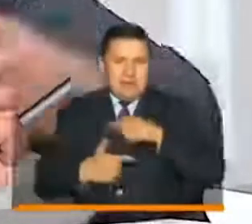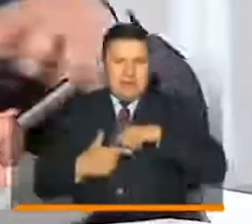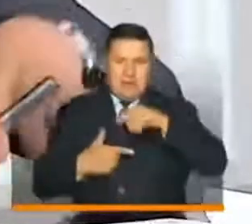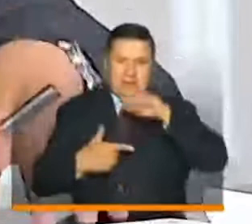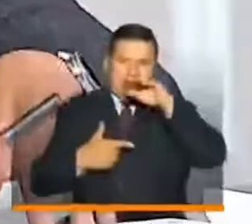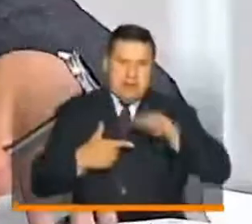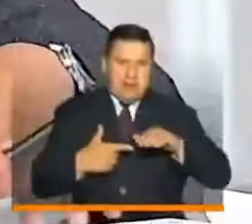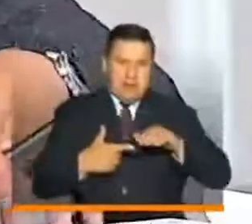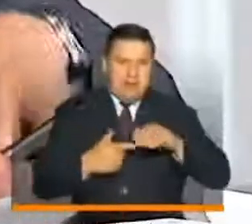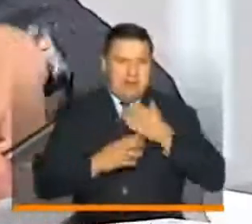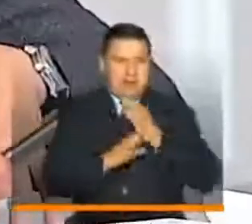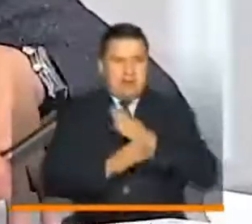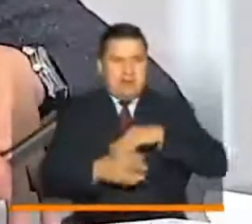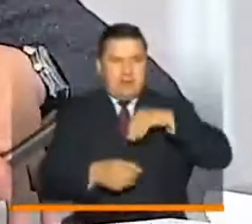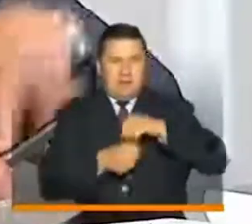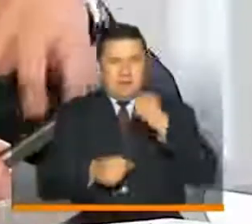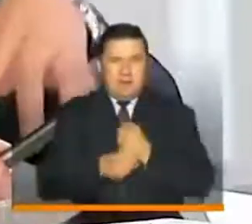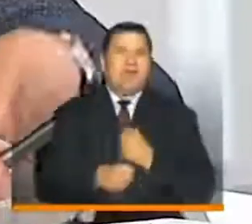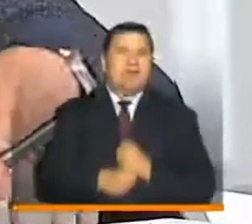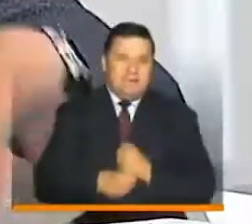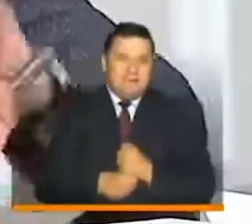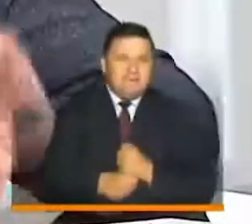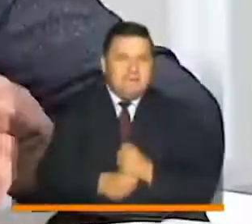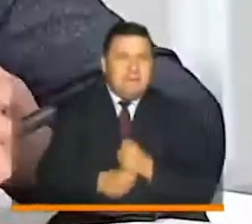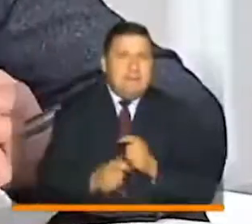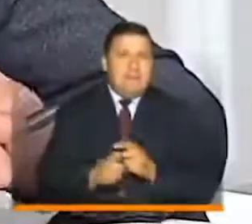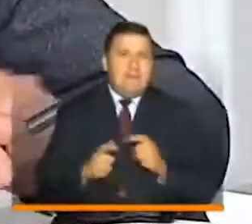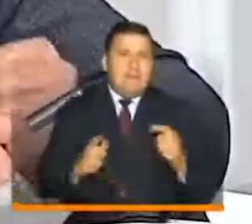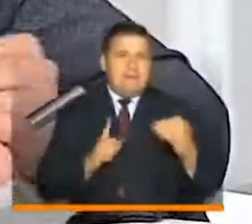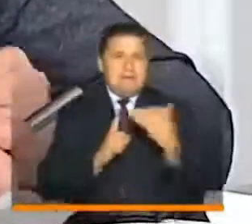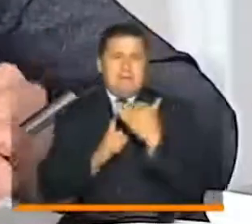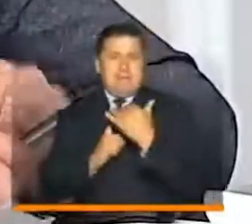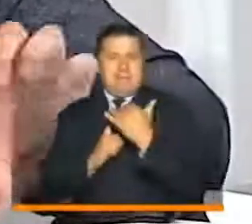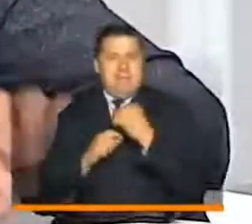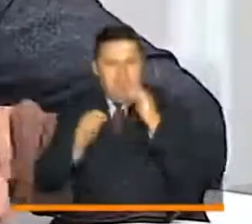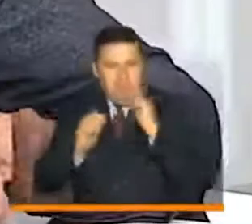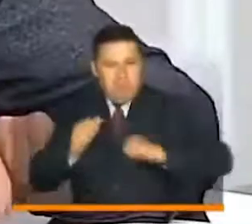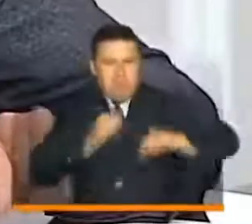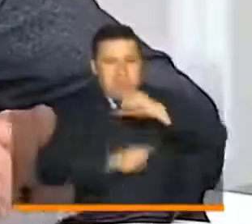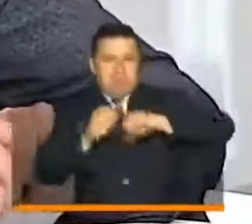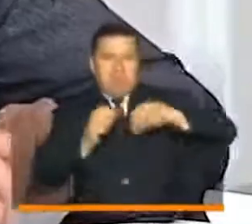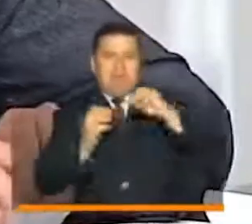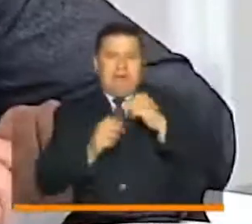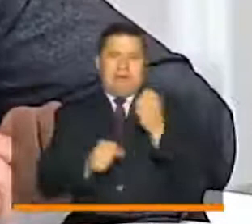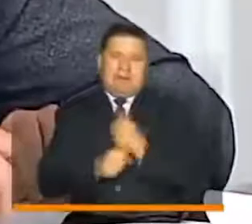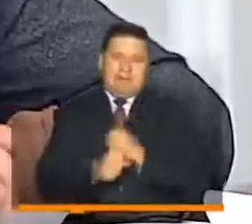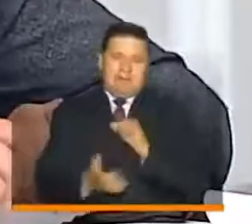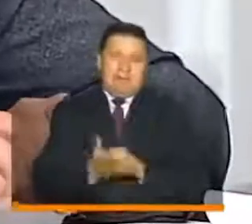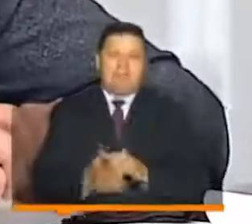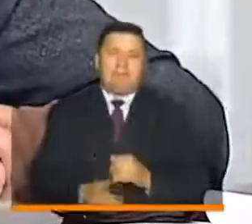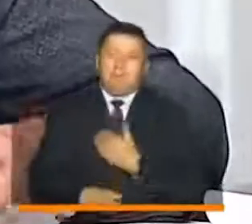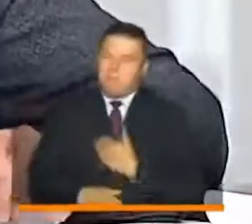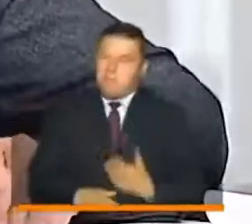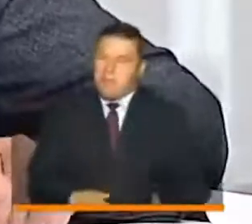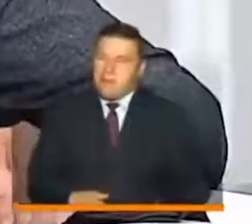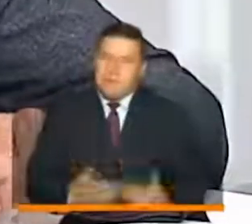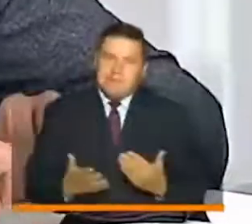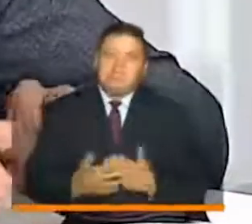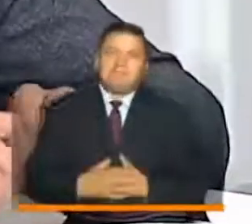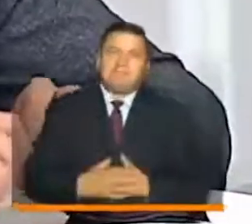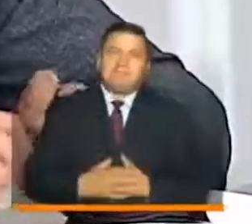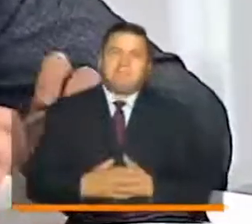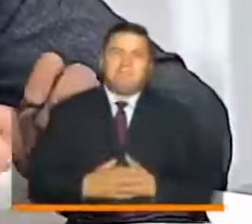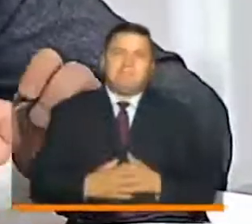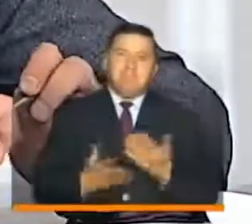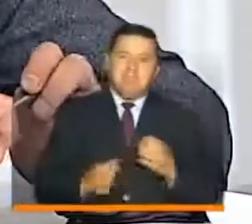generar esa protección de esos empleos que tienen mayores riesgos y que podemos reactivar muchos más empleos en ese sentido, presidente.